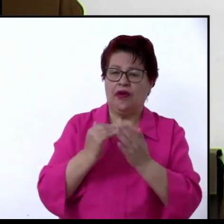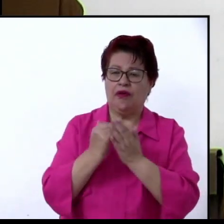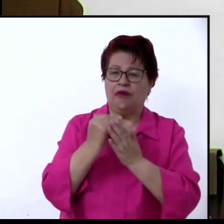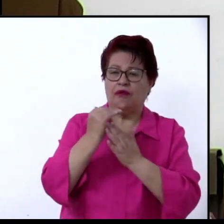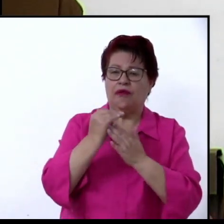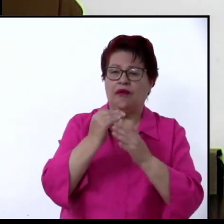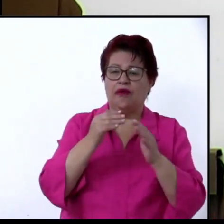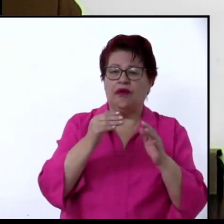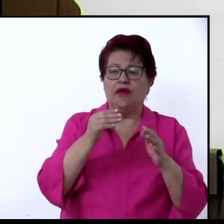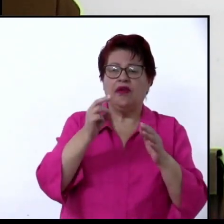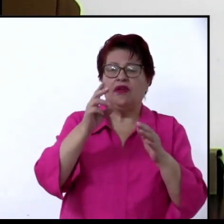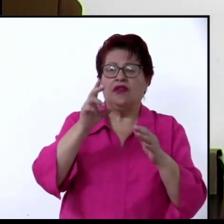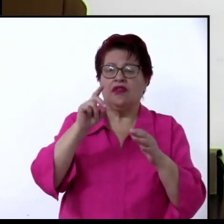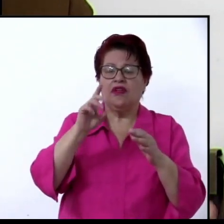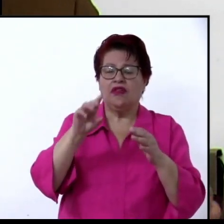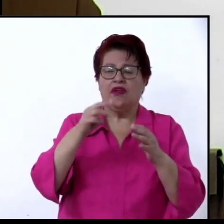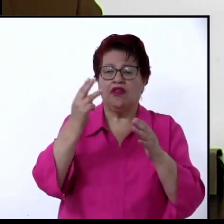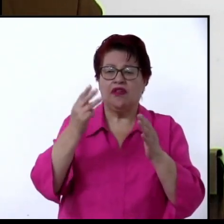a